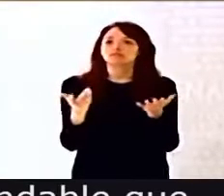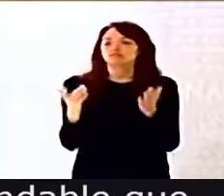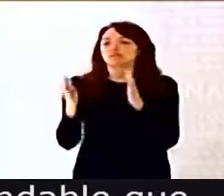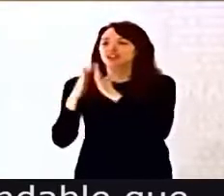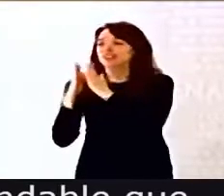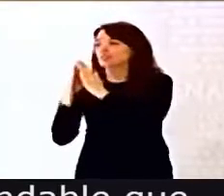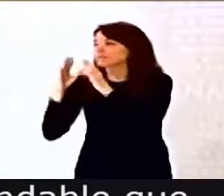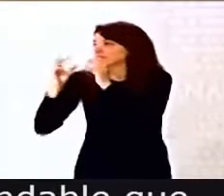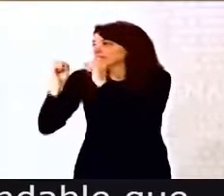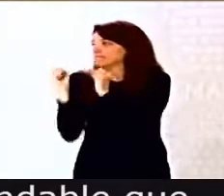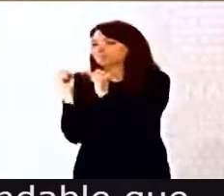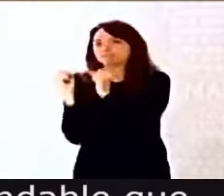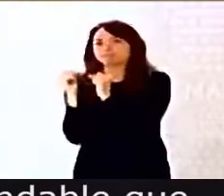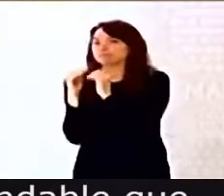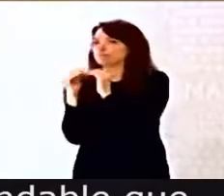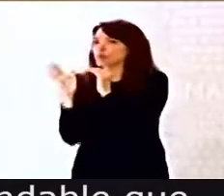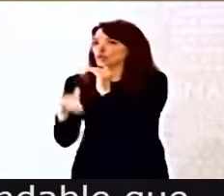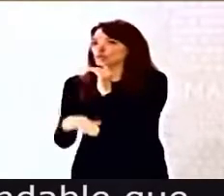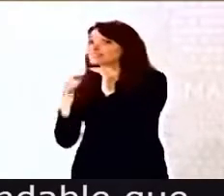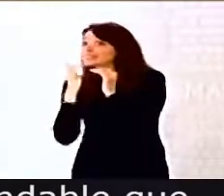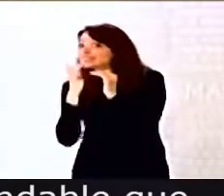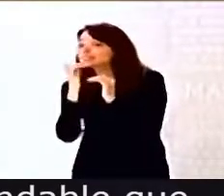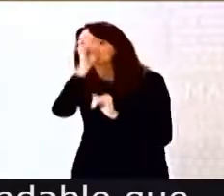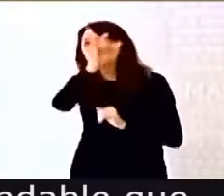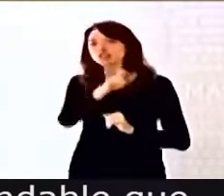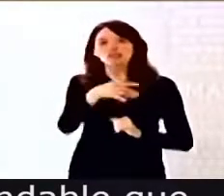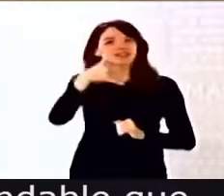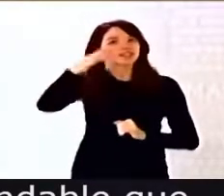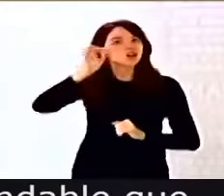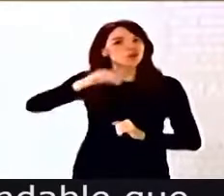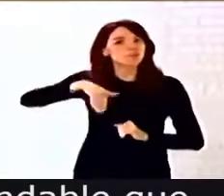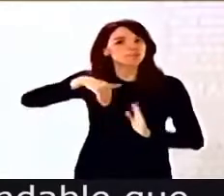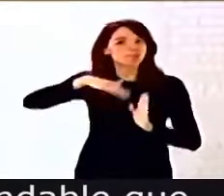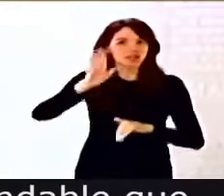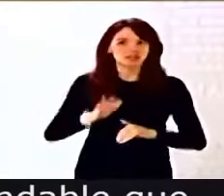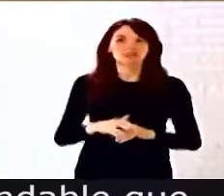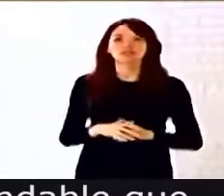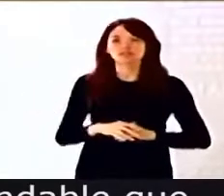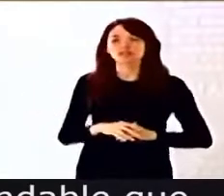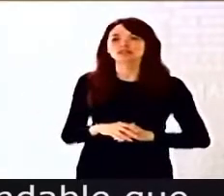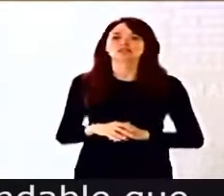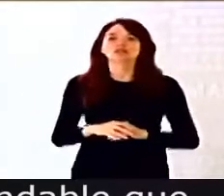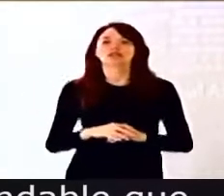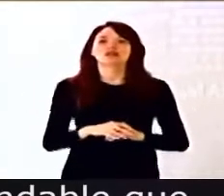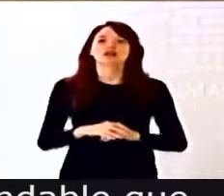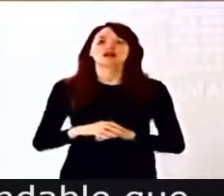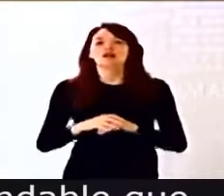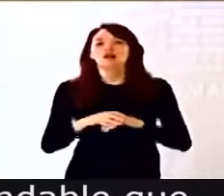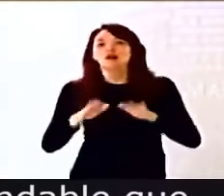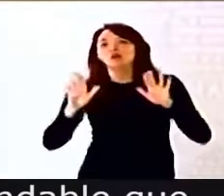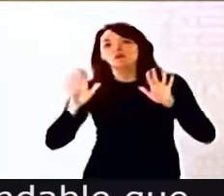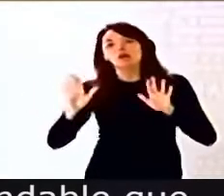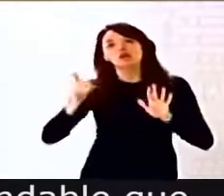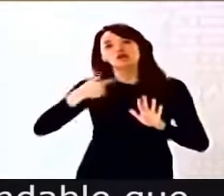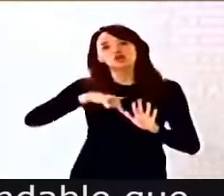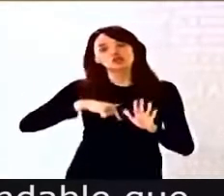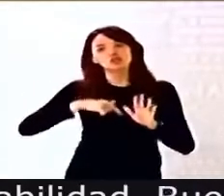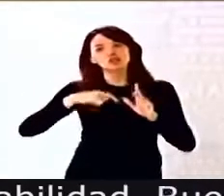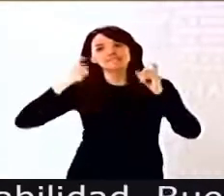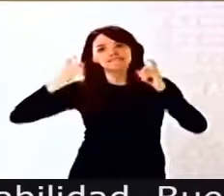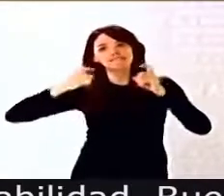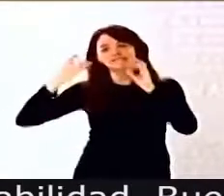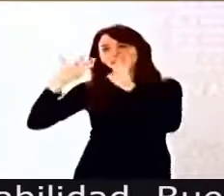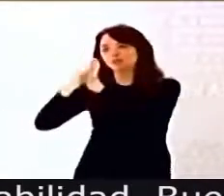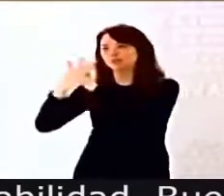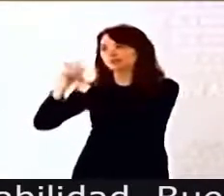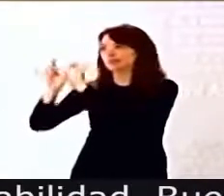domicilio en una persona que tenga esa vulnerabilidad que tiene, ¿no? No obstante, intentaremos aclarar. Es muy difícil meter